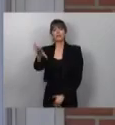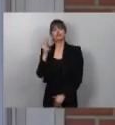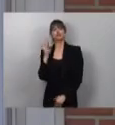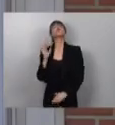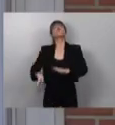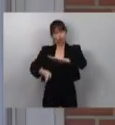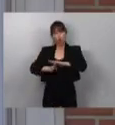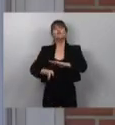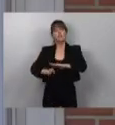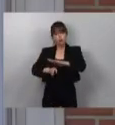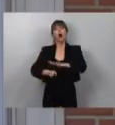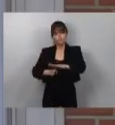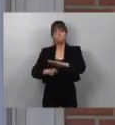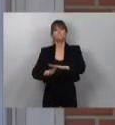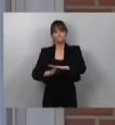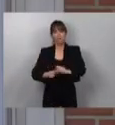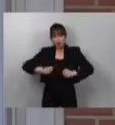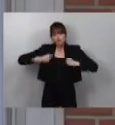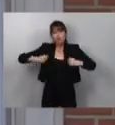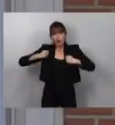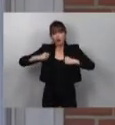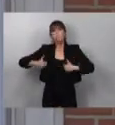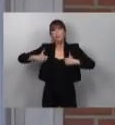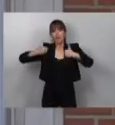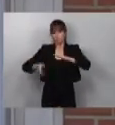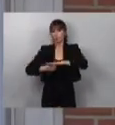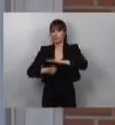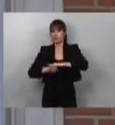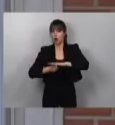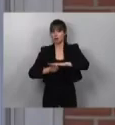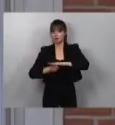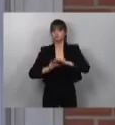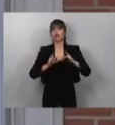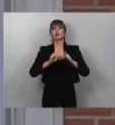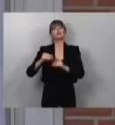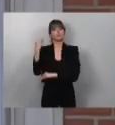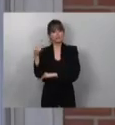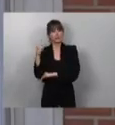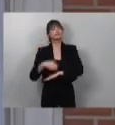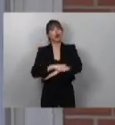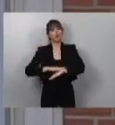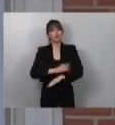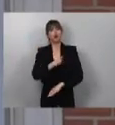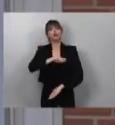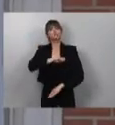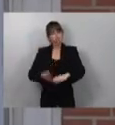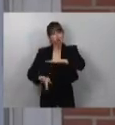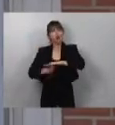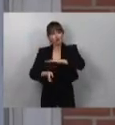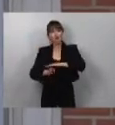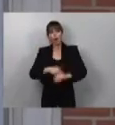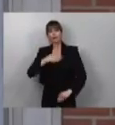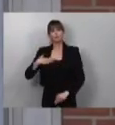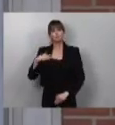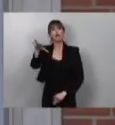efectivamente han perado toda esa situación para un giro táctico da toda la impresión no por lo menos da no de hecho en los cinco días que ha estado de